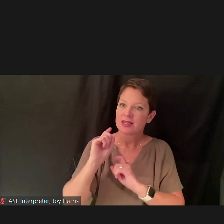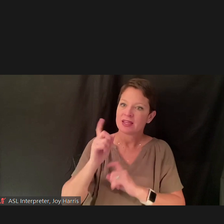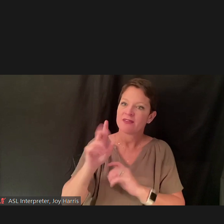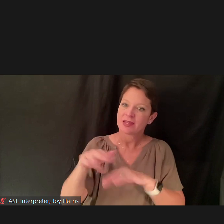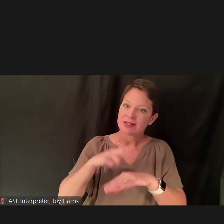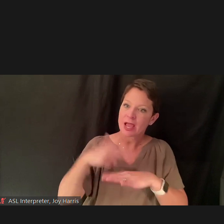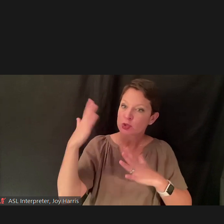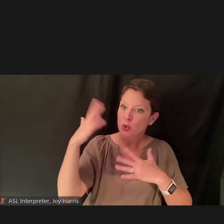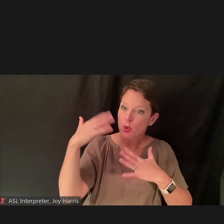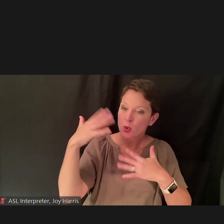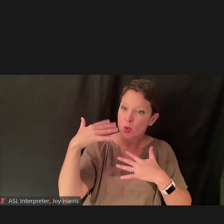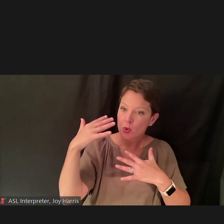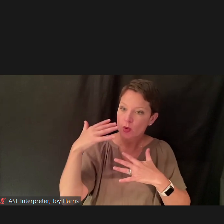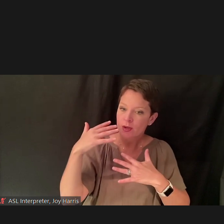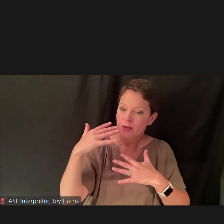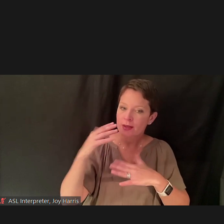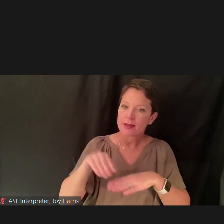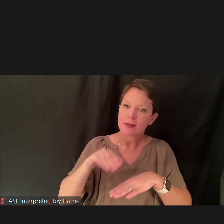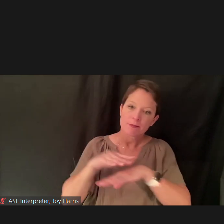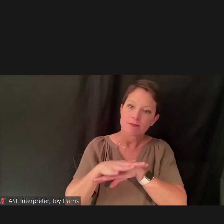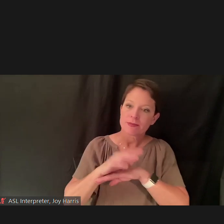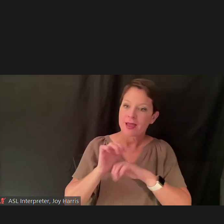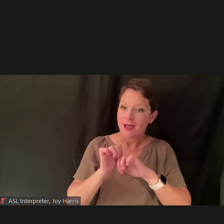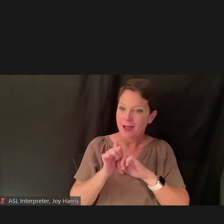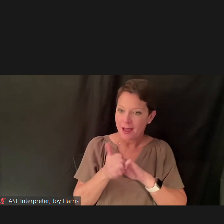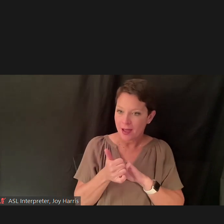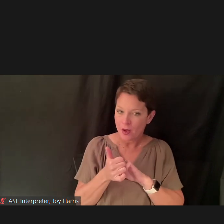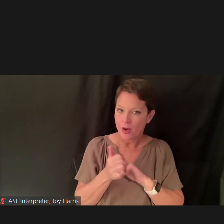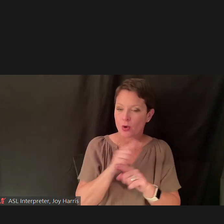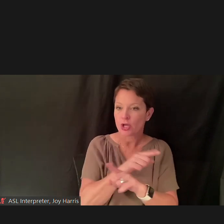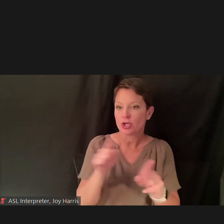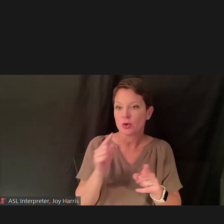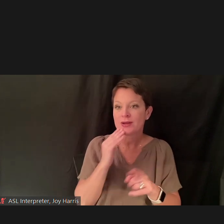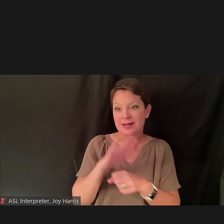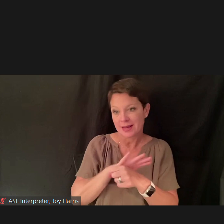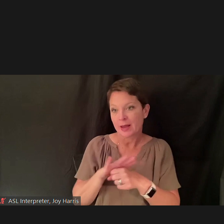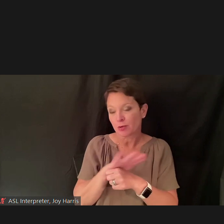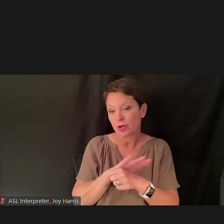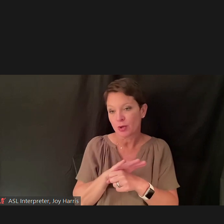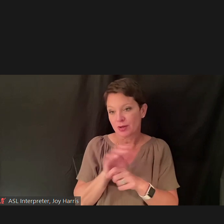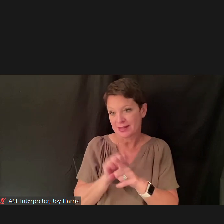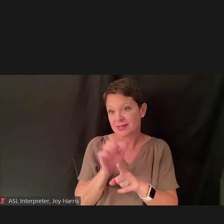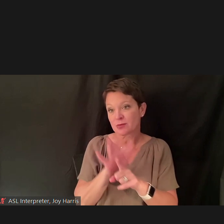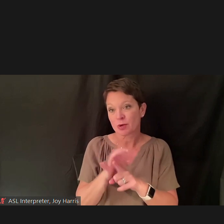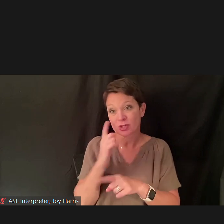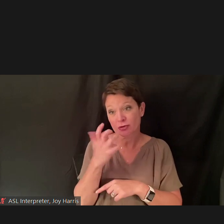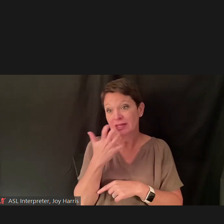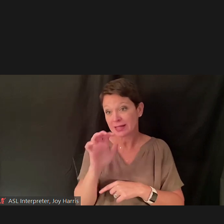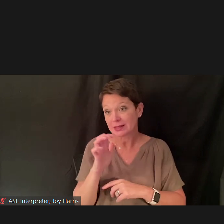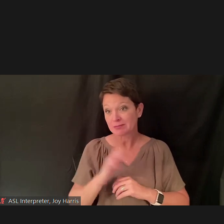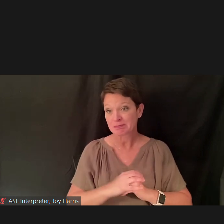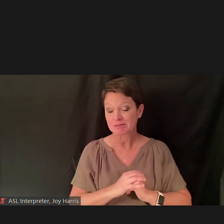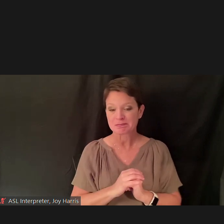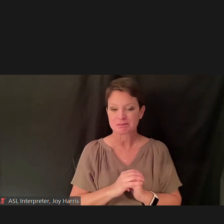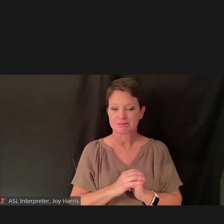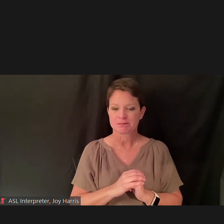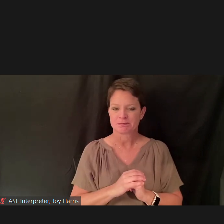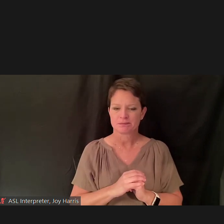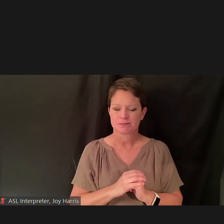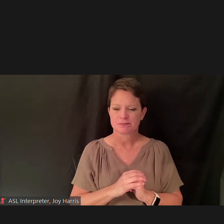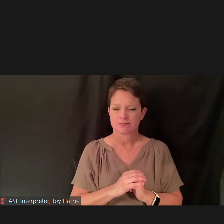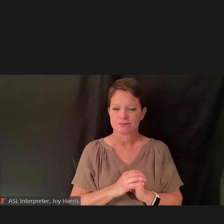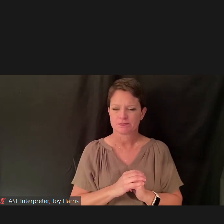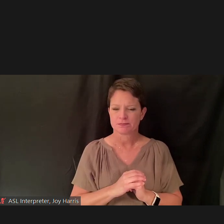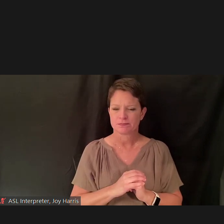árboles le impide tener una zona más fría y que esté